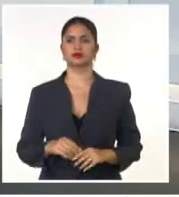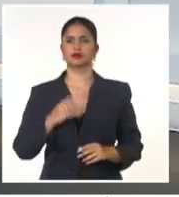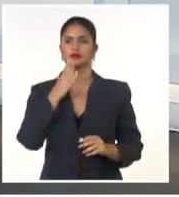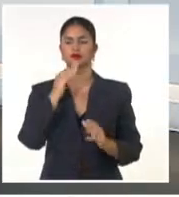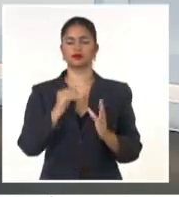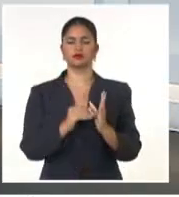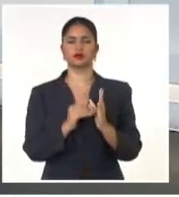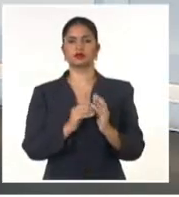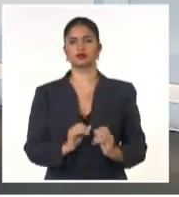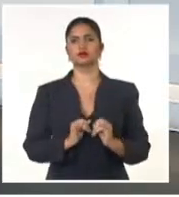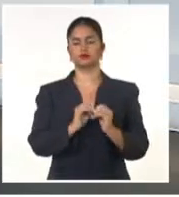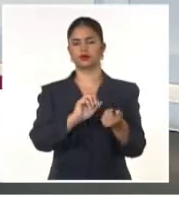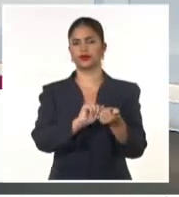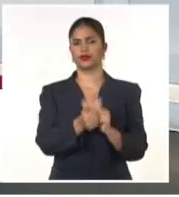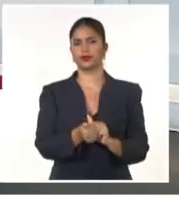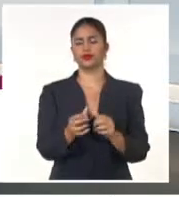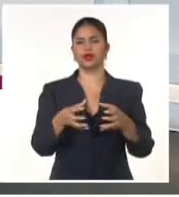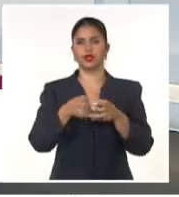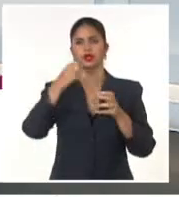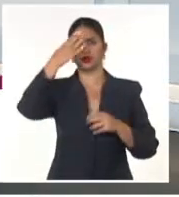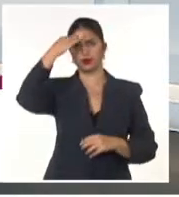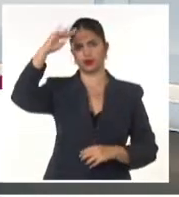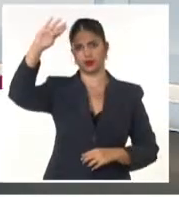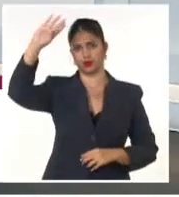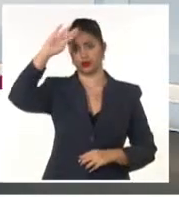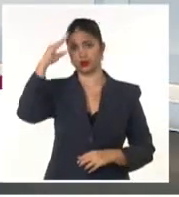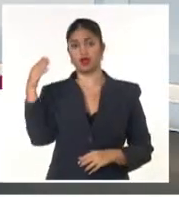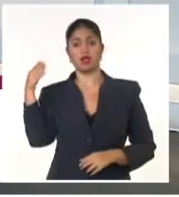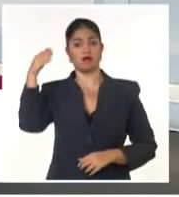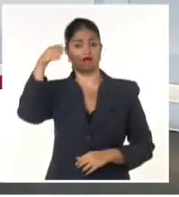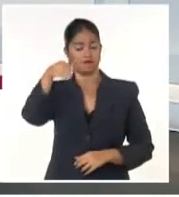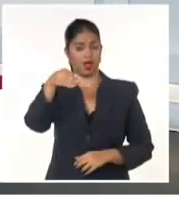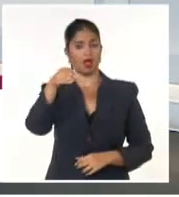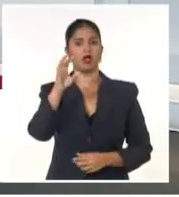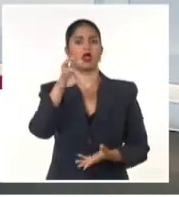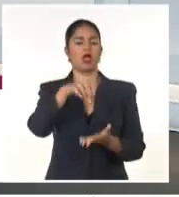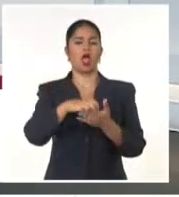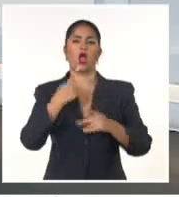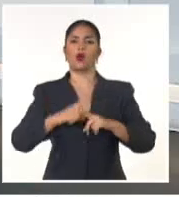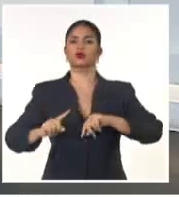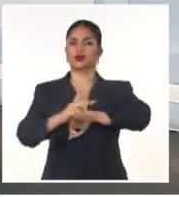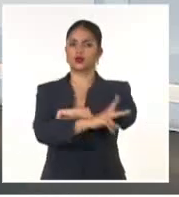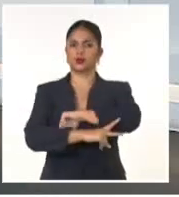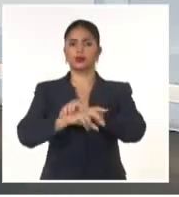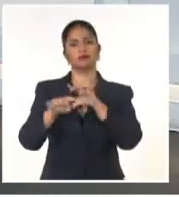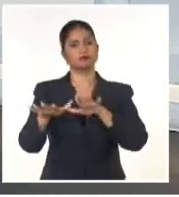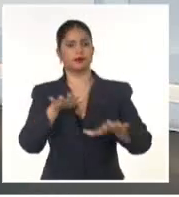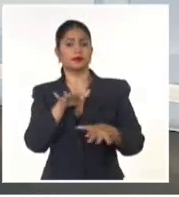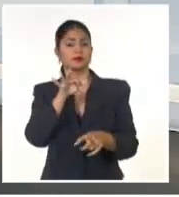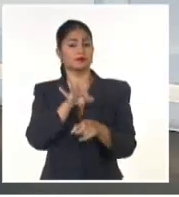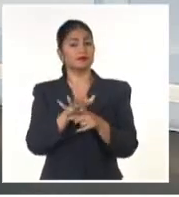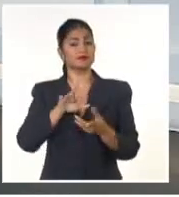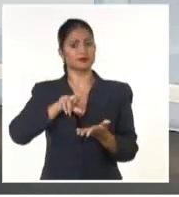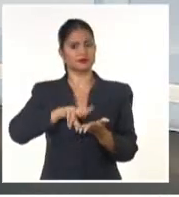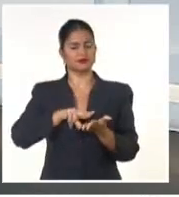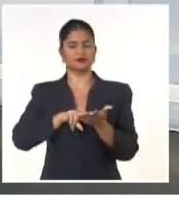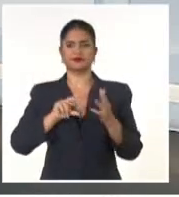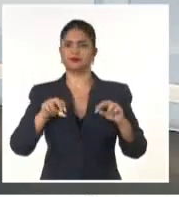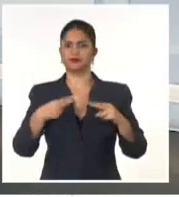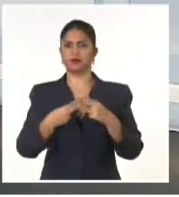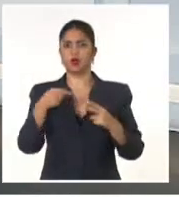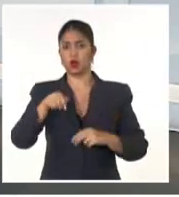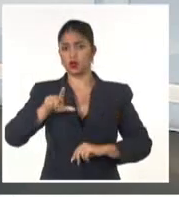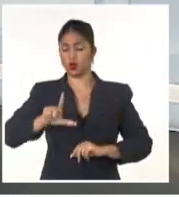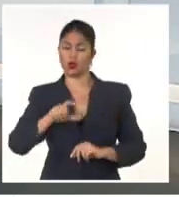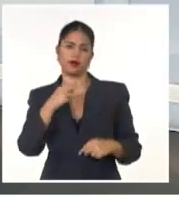a la ciudad taipeyana de Taichung, donde celebrará tres juegos preparatorios a partir del martes e incluso hoy lunes ya realizó